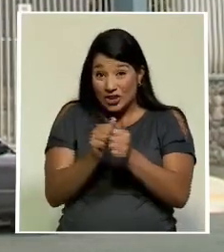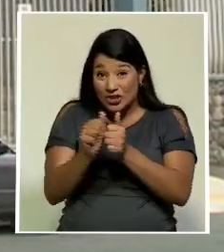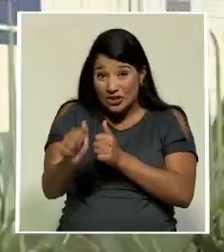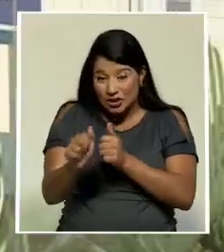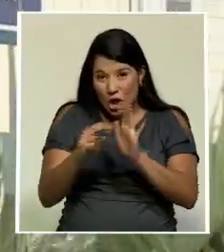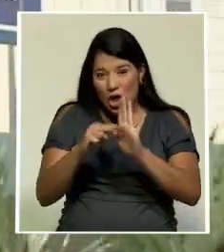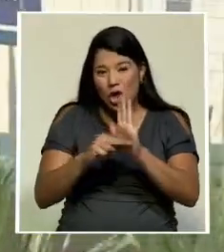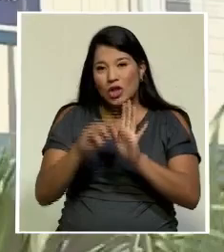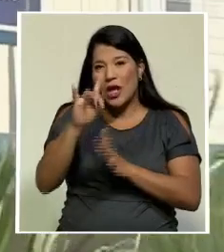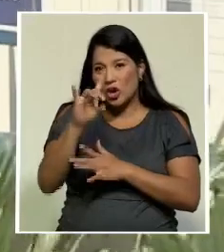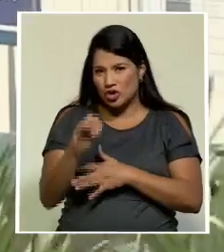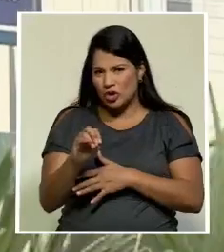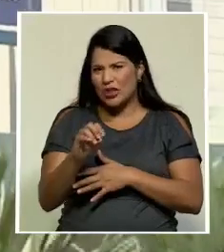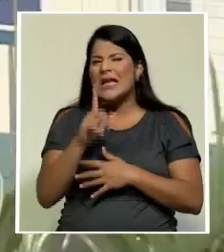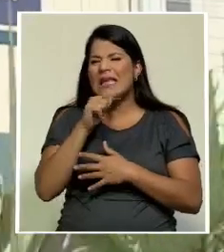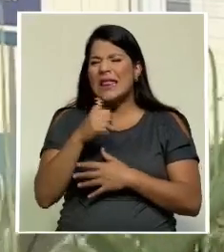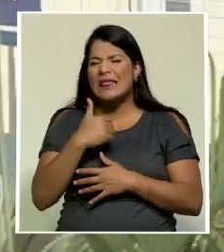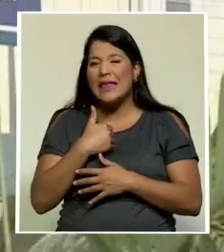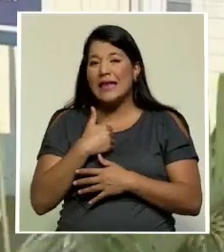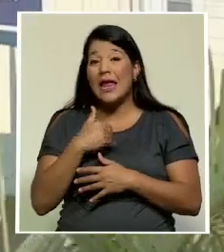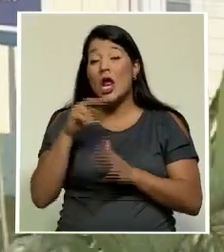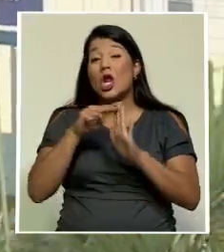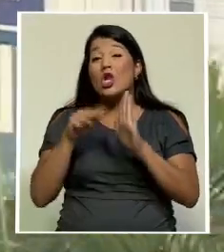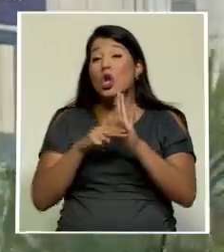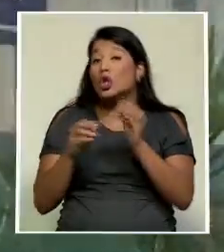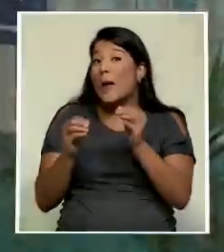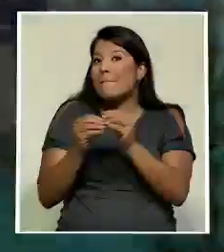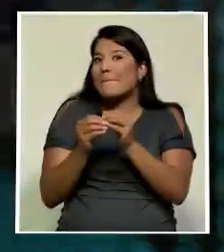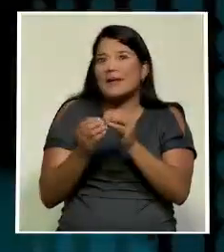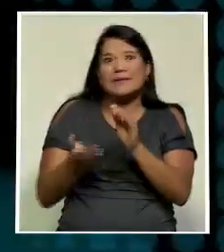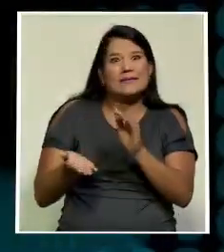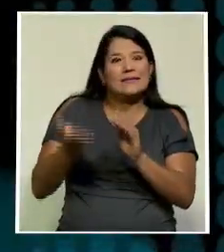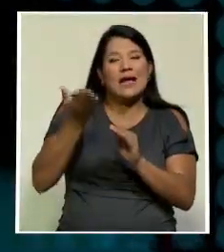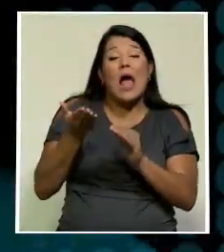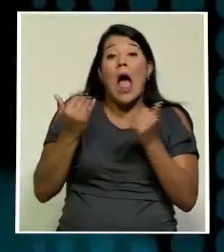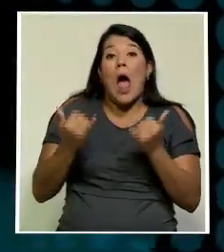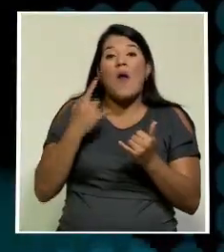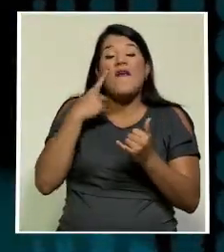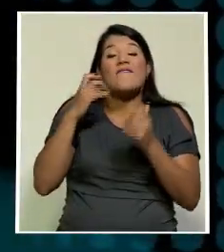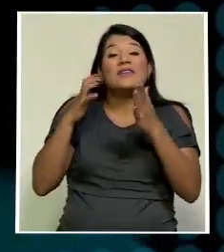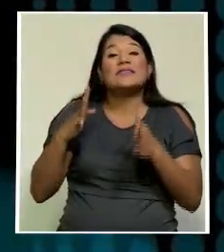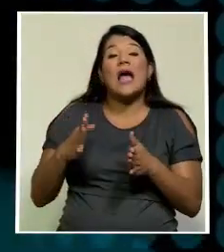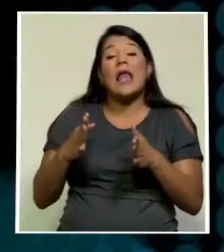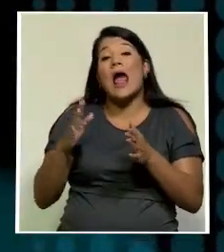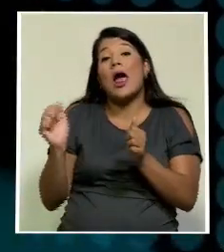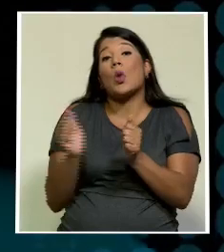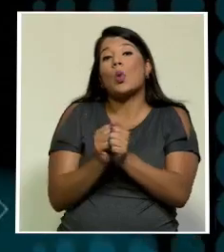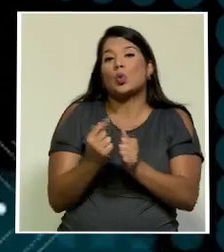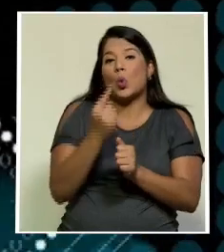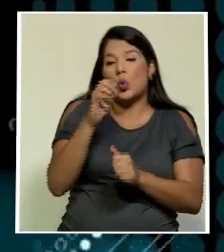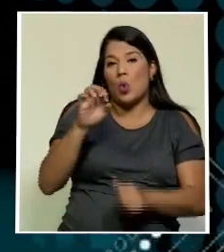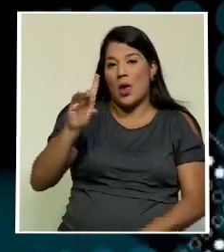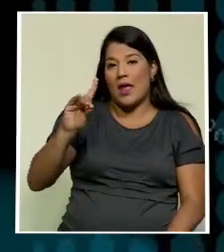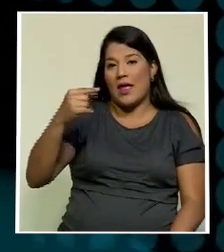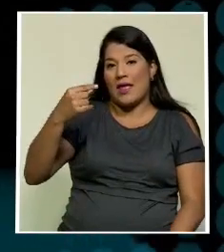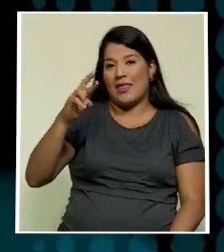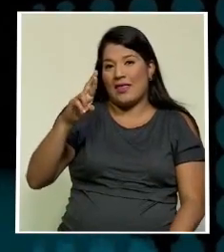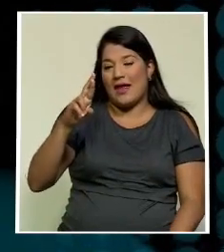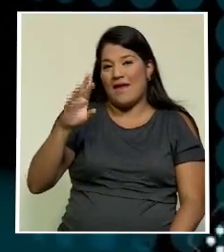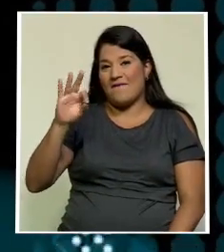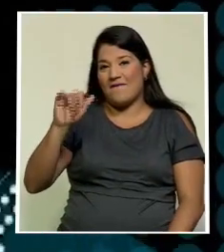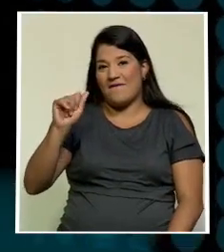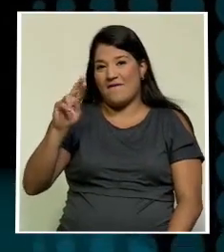destacan con la nota más alta de un 95 están el actual fiscal adjunto 1 de la Fiscalía General, Edgar Francisco Ramírez Villalobos,